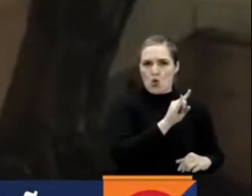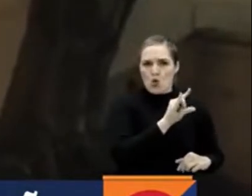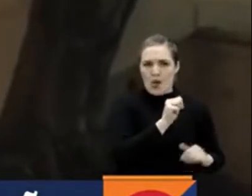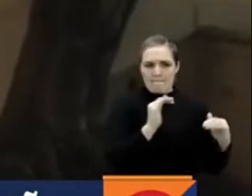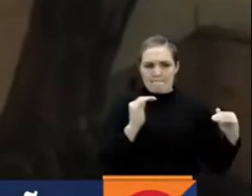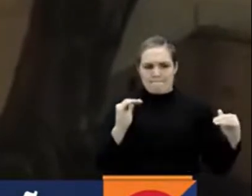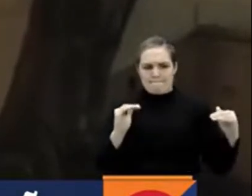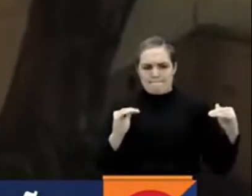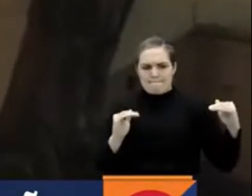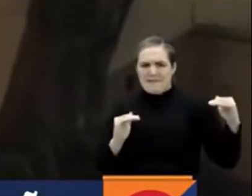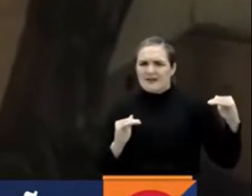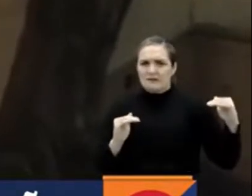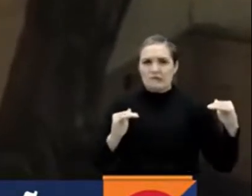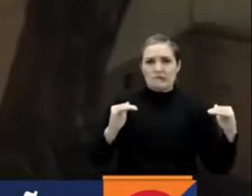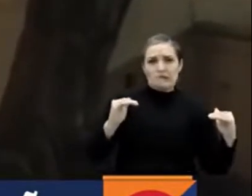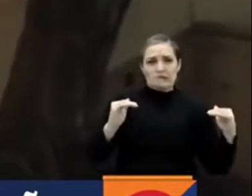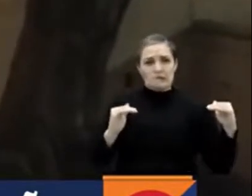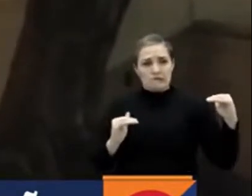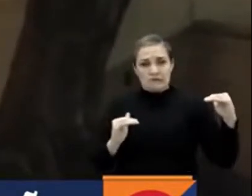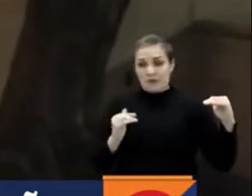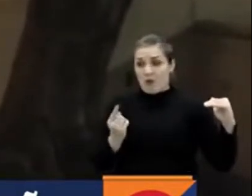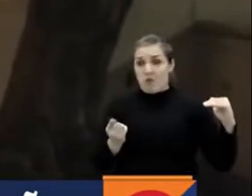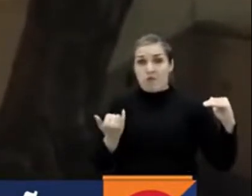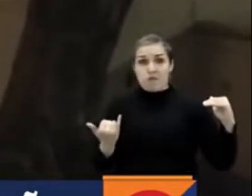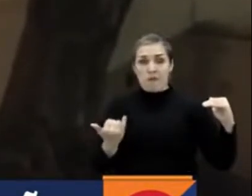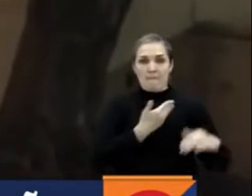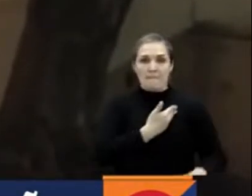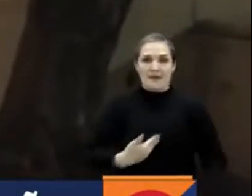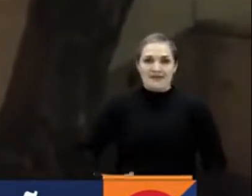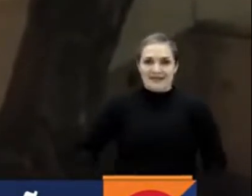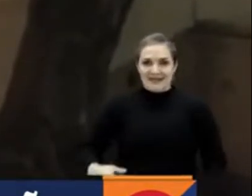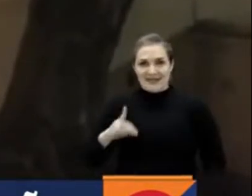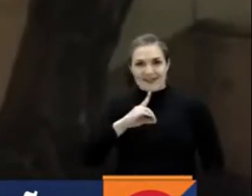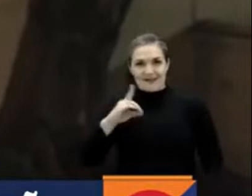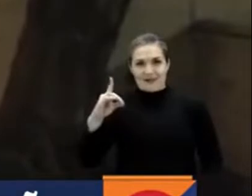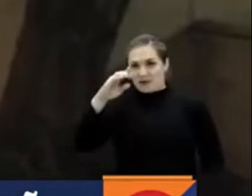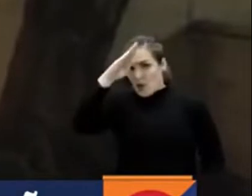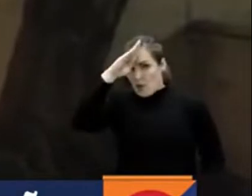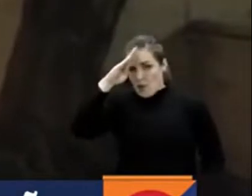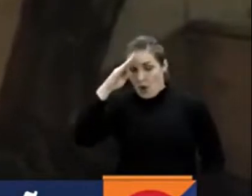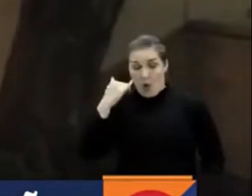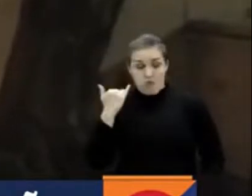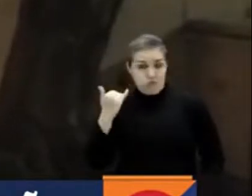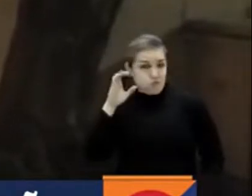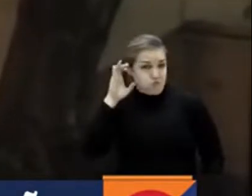al actual presidente Jair Bolsonaro de extrema derecha, que tiene un